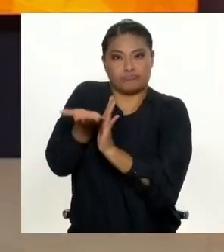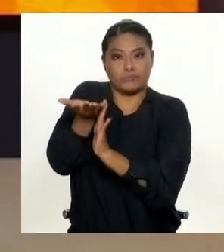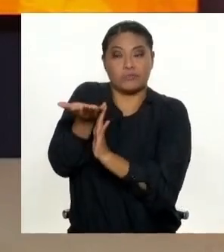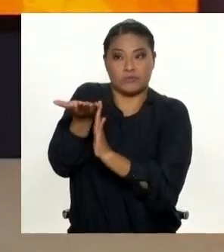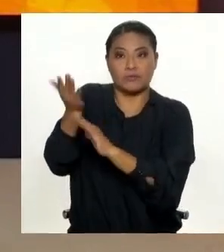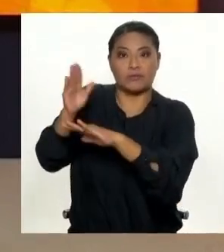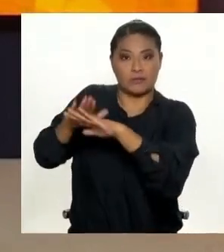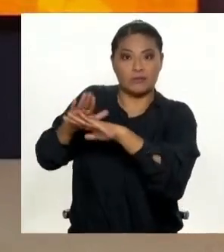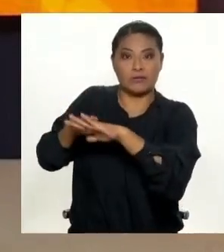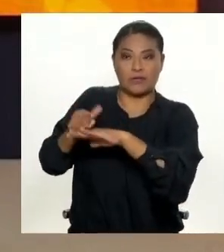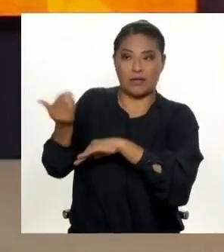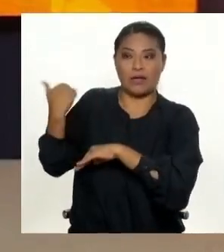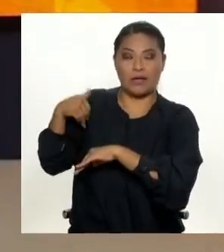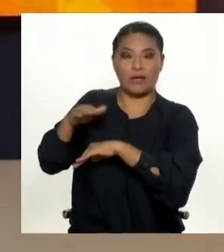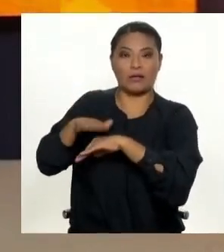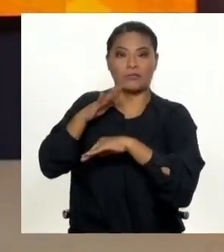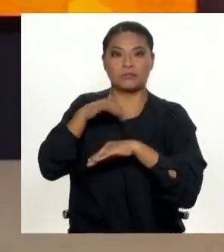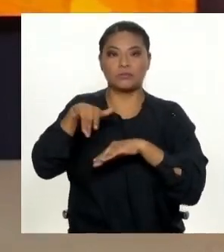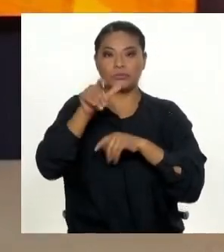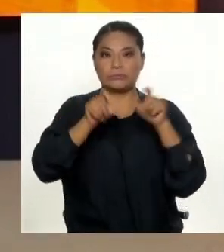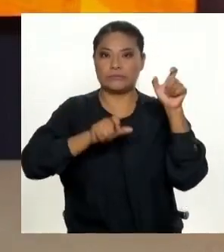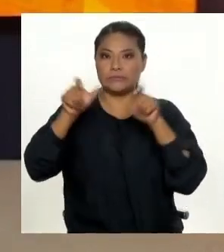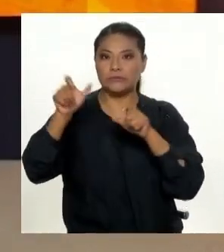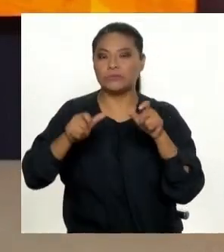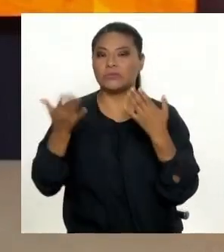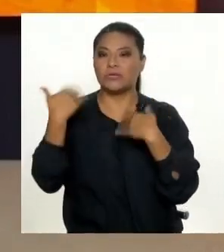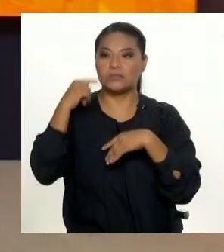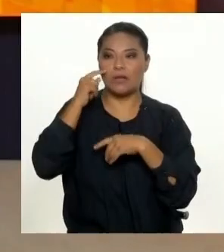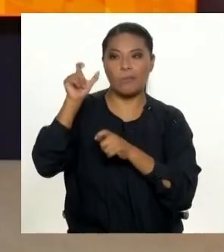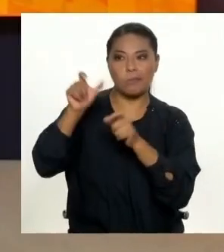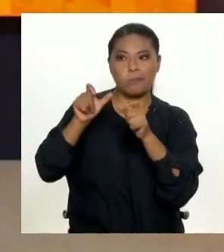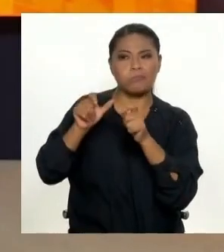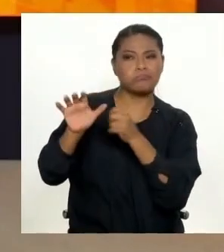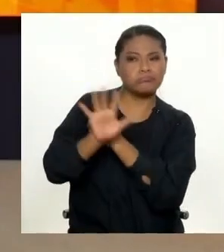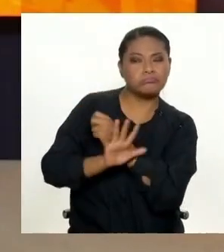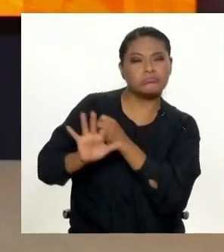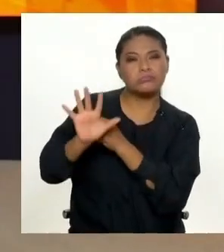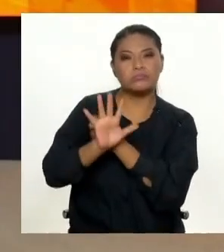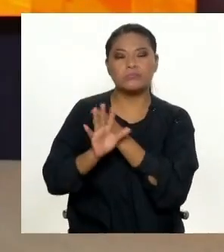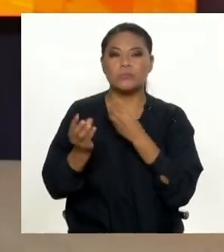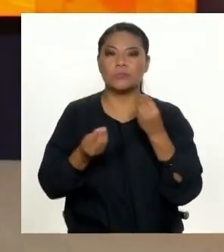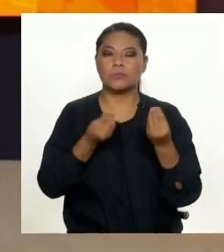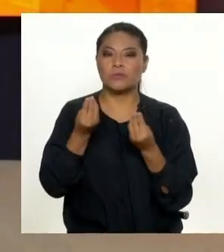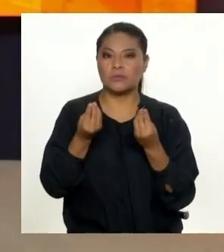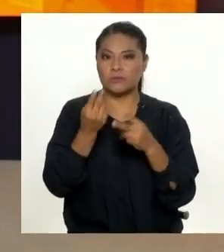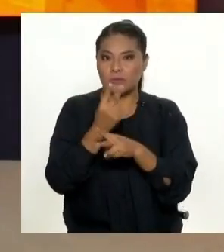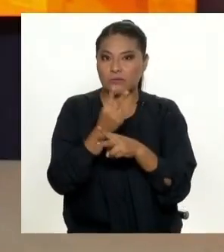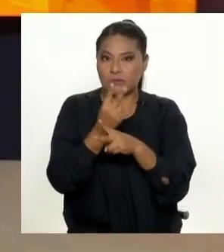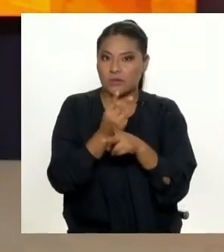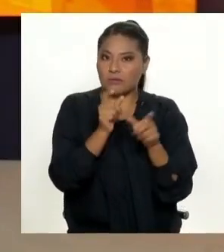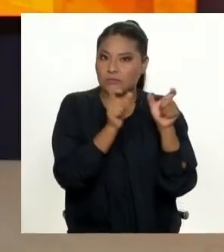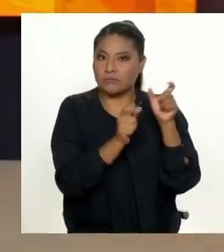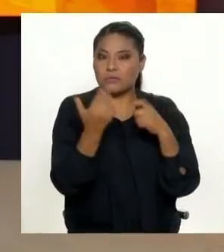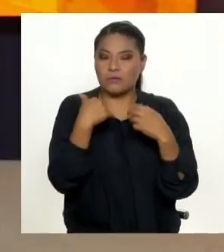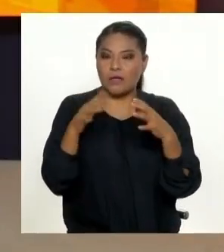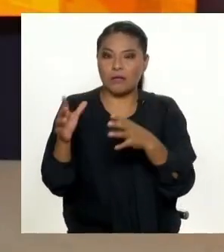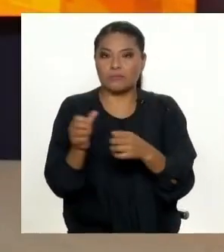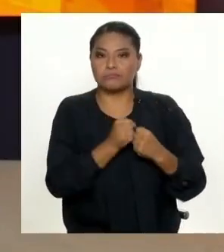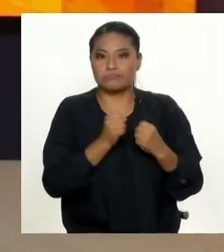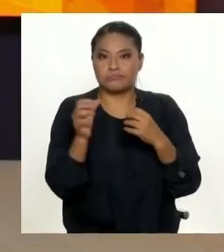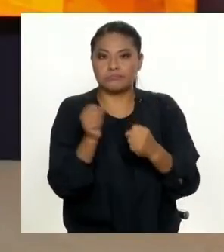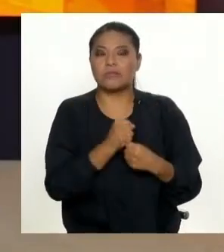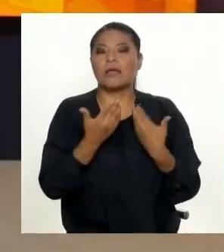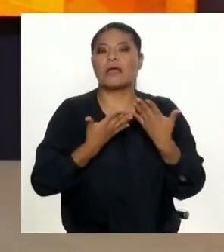que las personas, de una u otra manera, frente a la inseguridad ciudadana, están buscando la forma de poder equiparse de alguna otra forma y